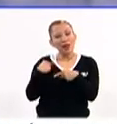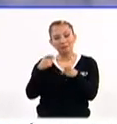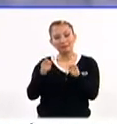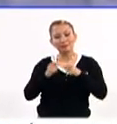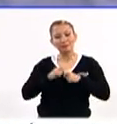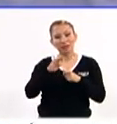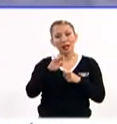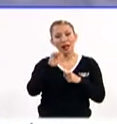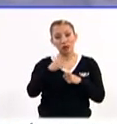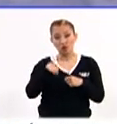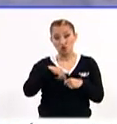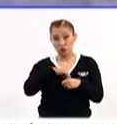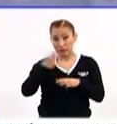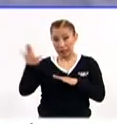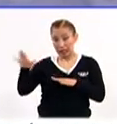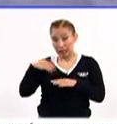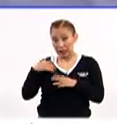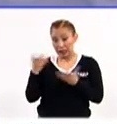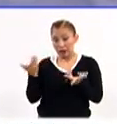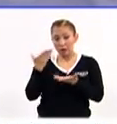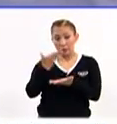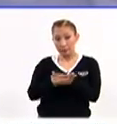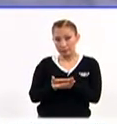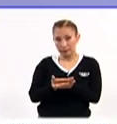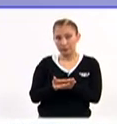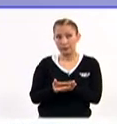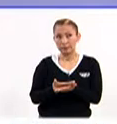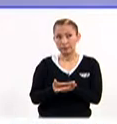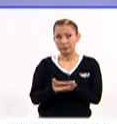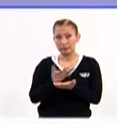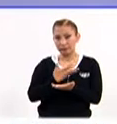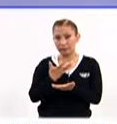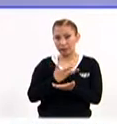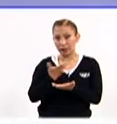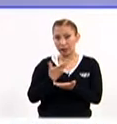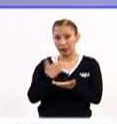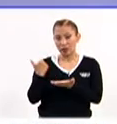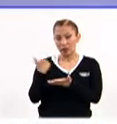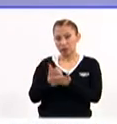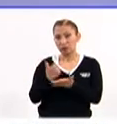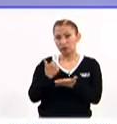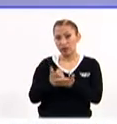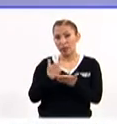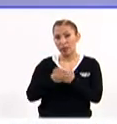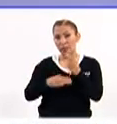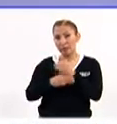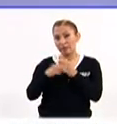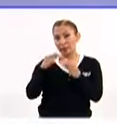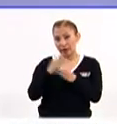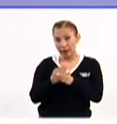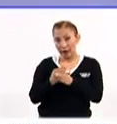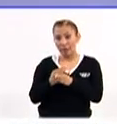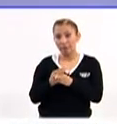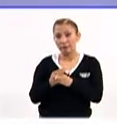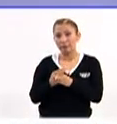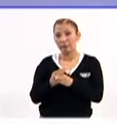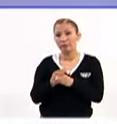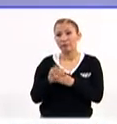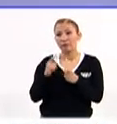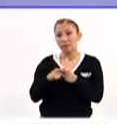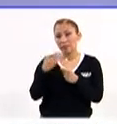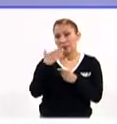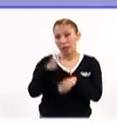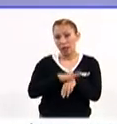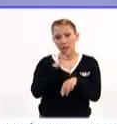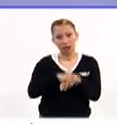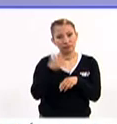tener acceso? Bueno, a nosotros, en nuestro caso, nos pedían que tengamos una ayudantía de alguna materia y un